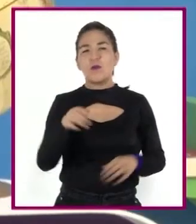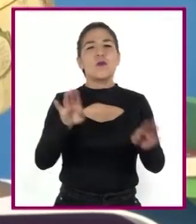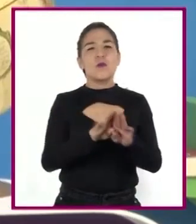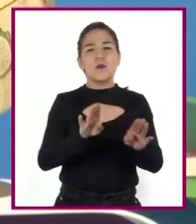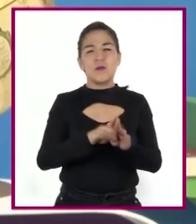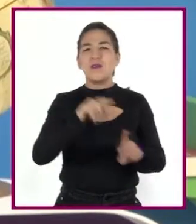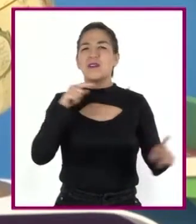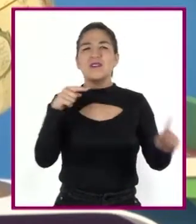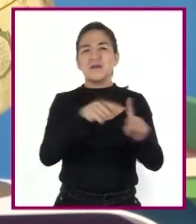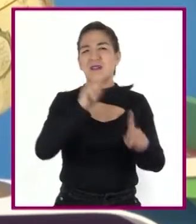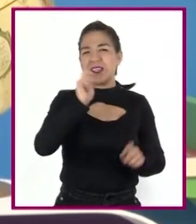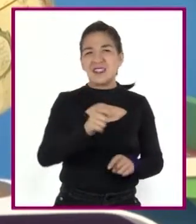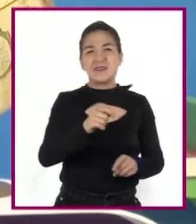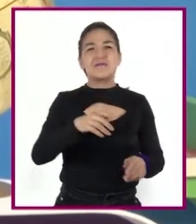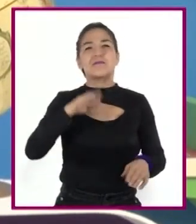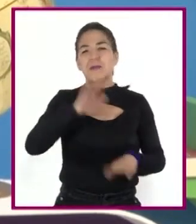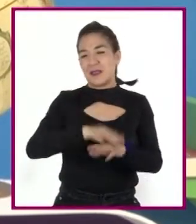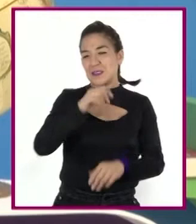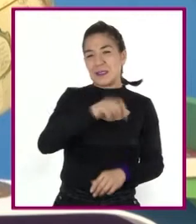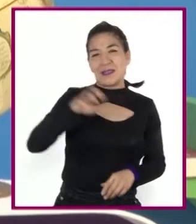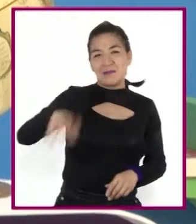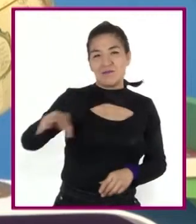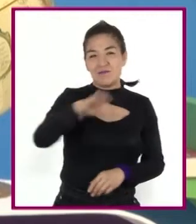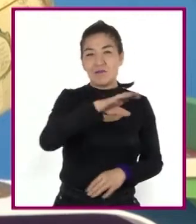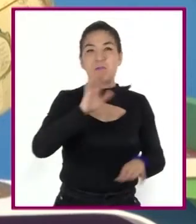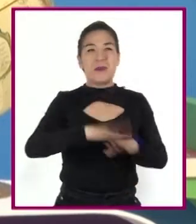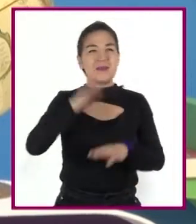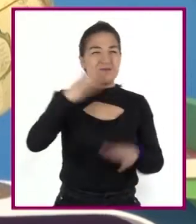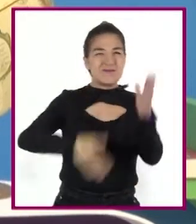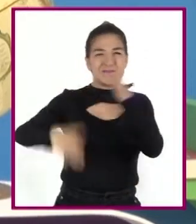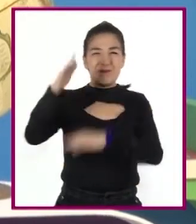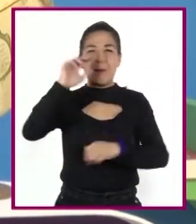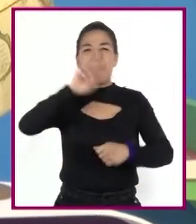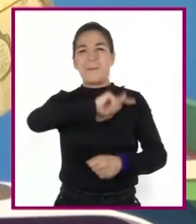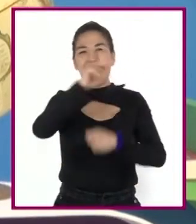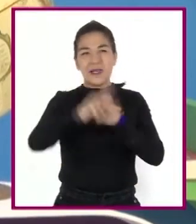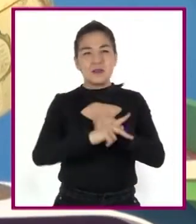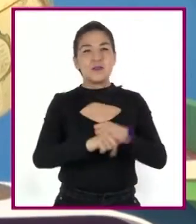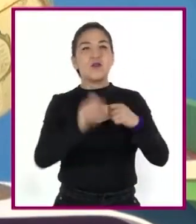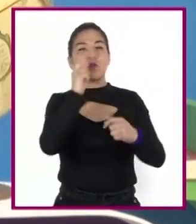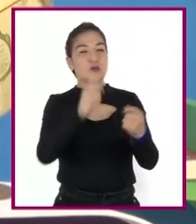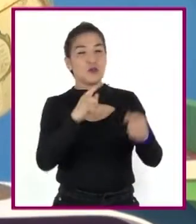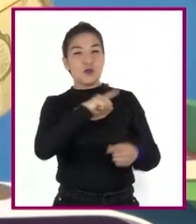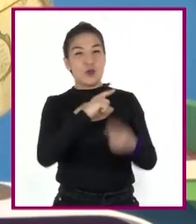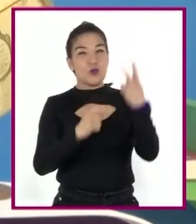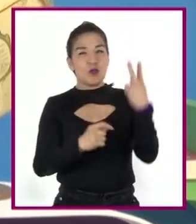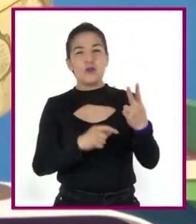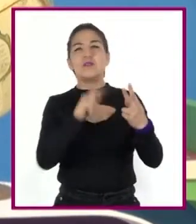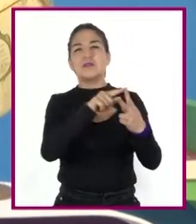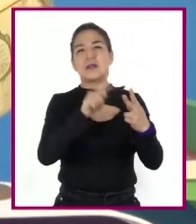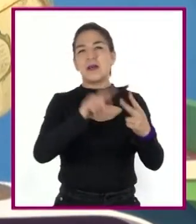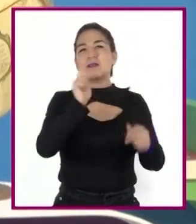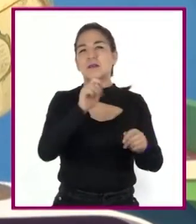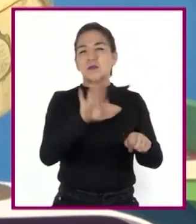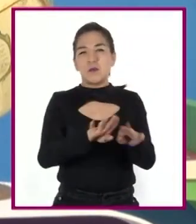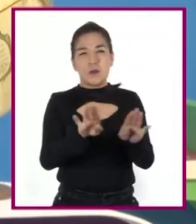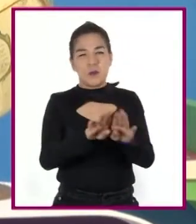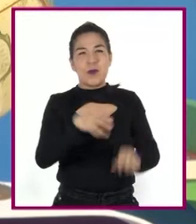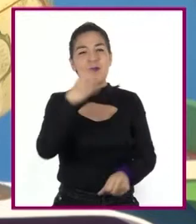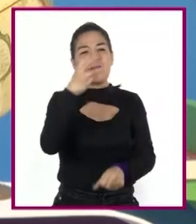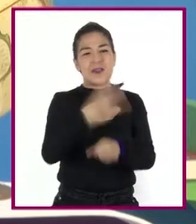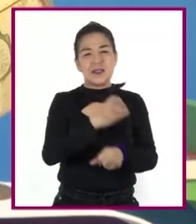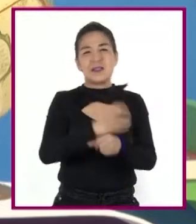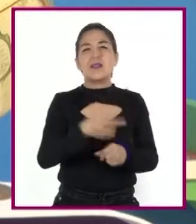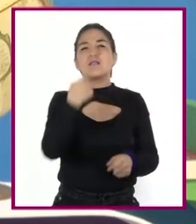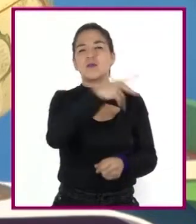acabaron porque todas las grandes potencias, excepto dos, habían quedado relegadas a la segunda o tercera división de